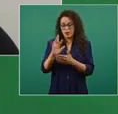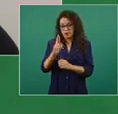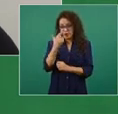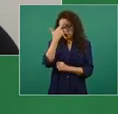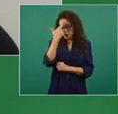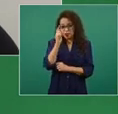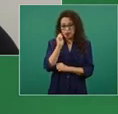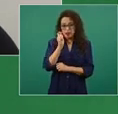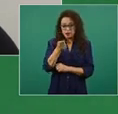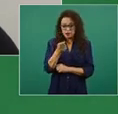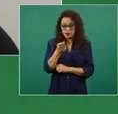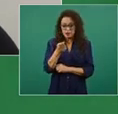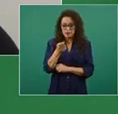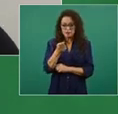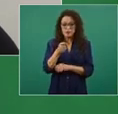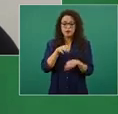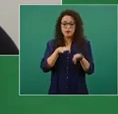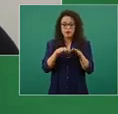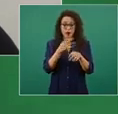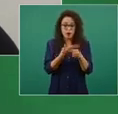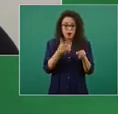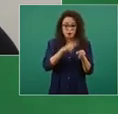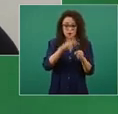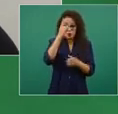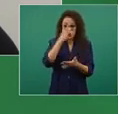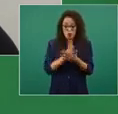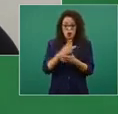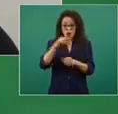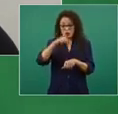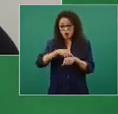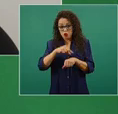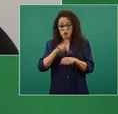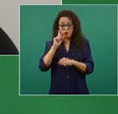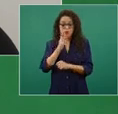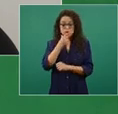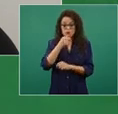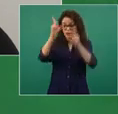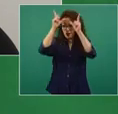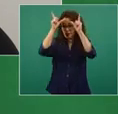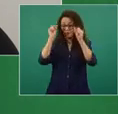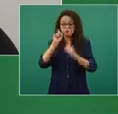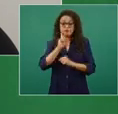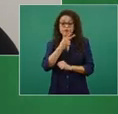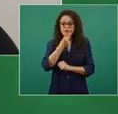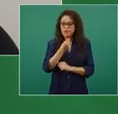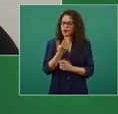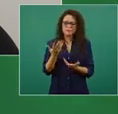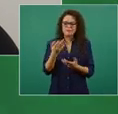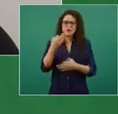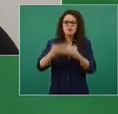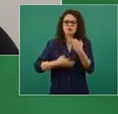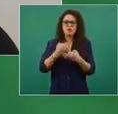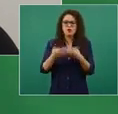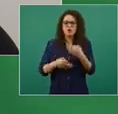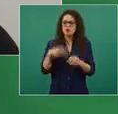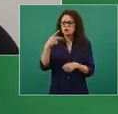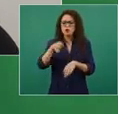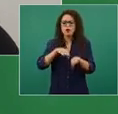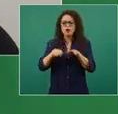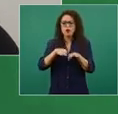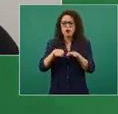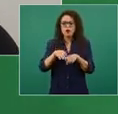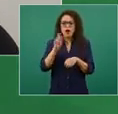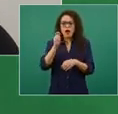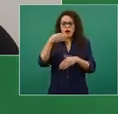de la salud no solamente son médicas, médicos, enfermeros, enfermeras, representan también todos aquellos que con su trabajo diario